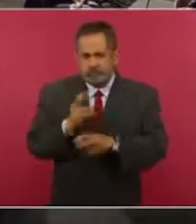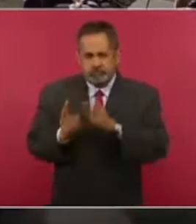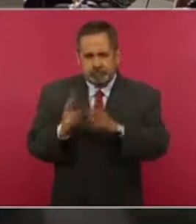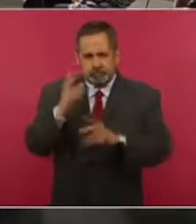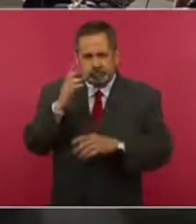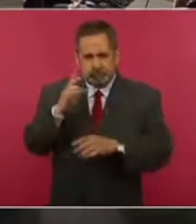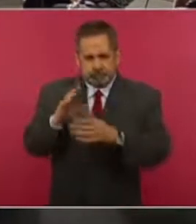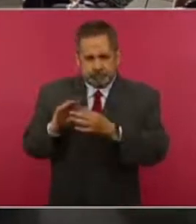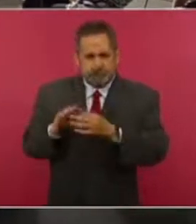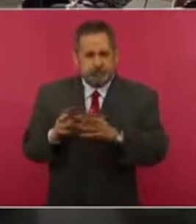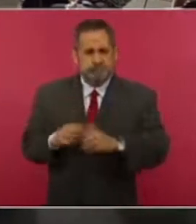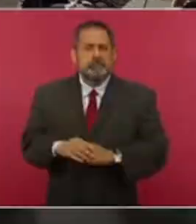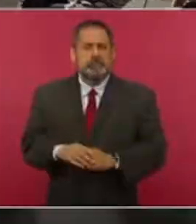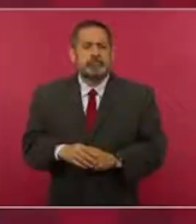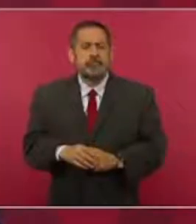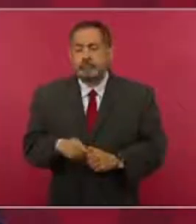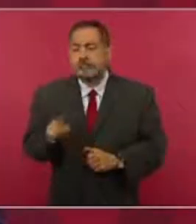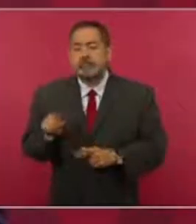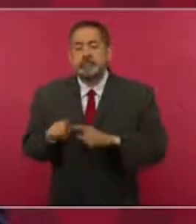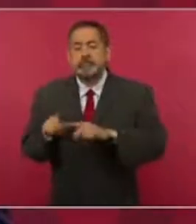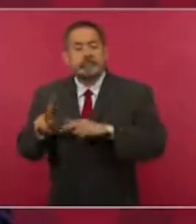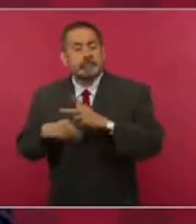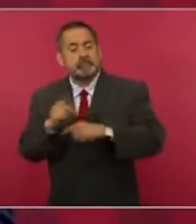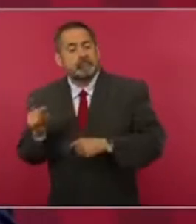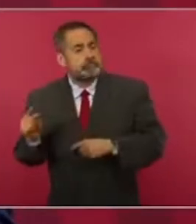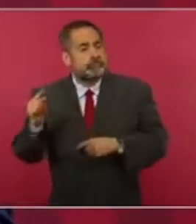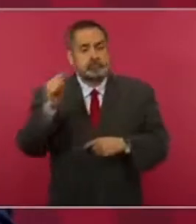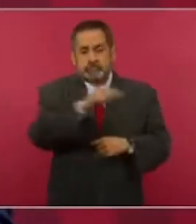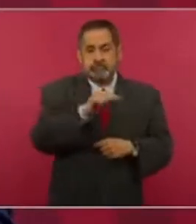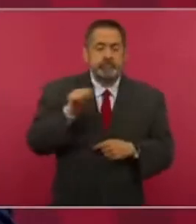saber, va a estar allá